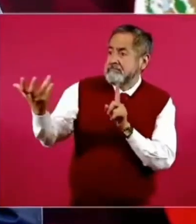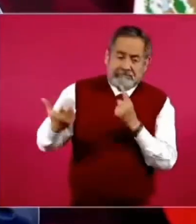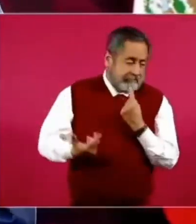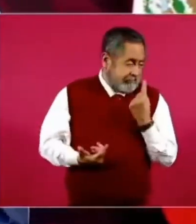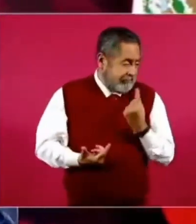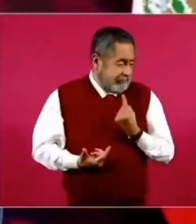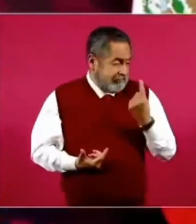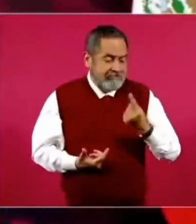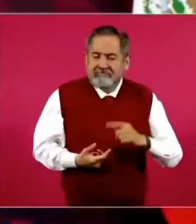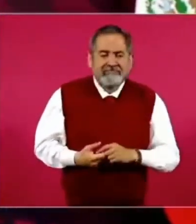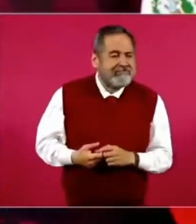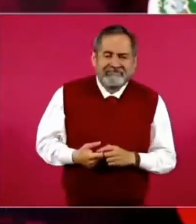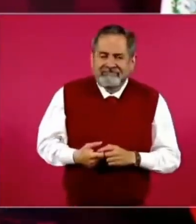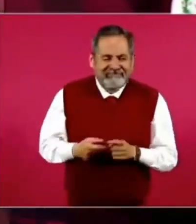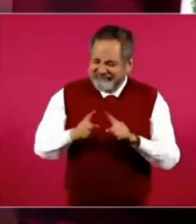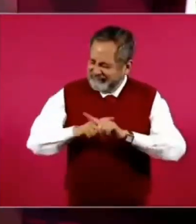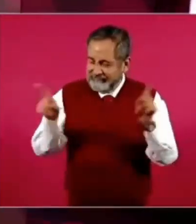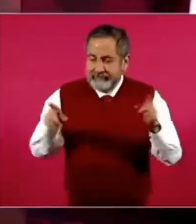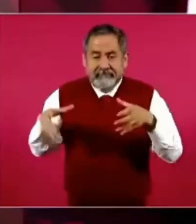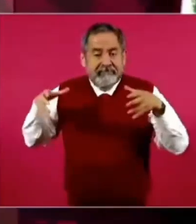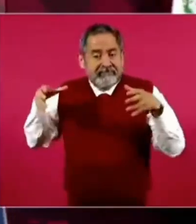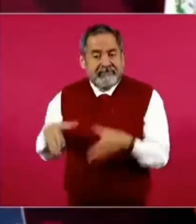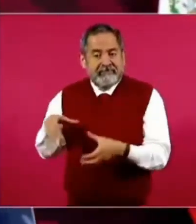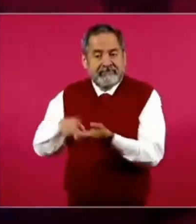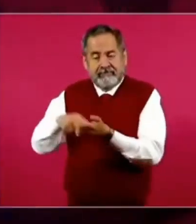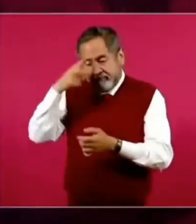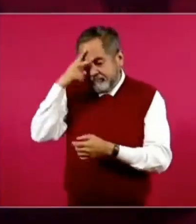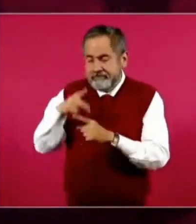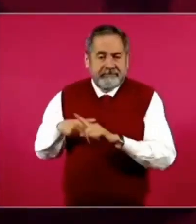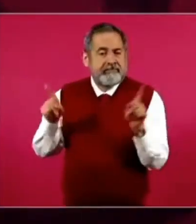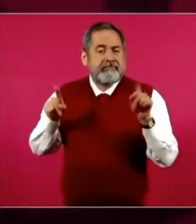¿Y por qué no lo tenemos en México?